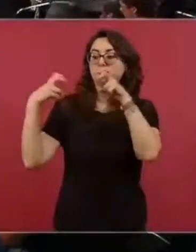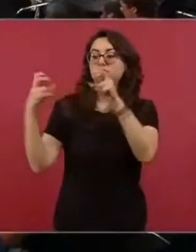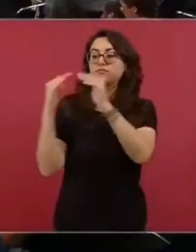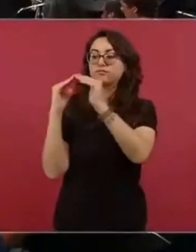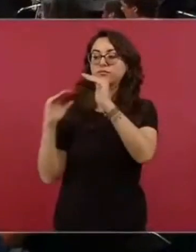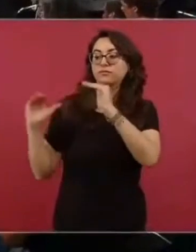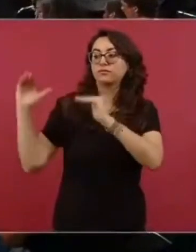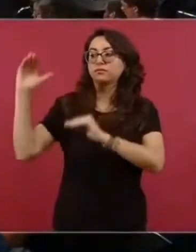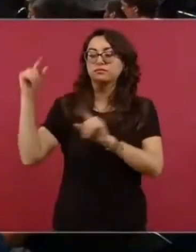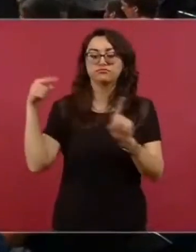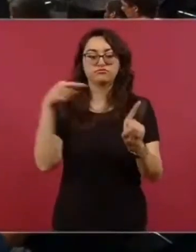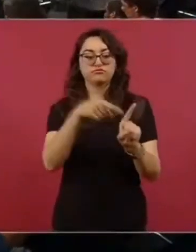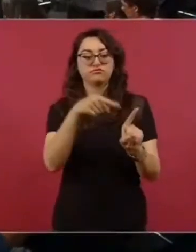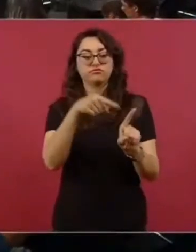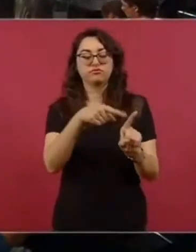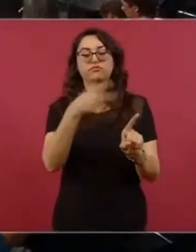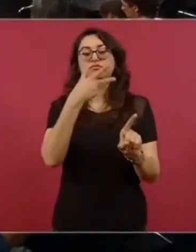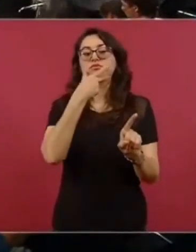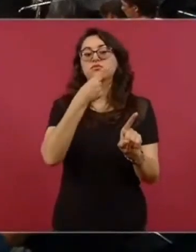a Phyllis Morris,